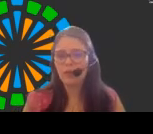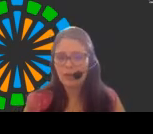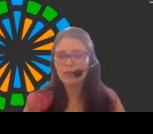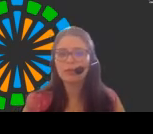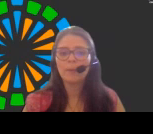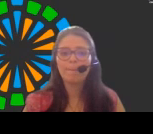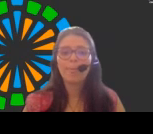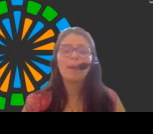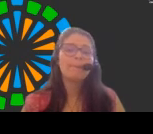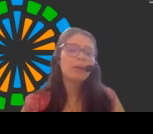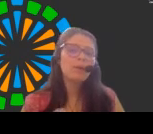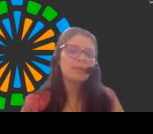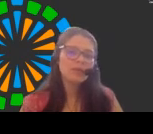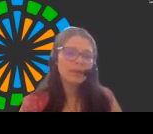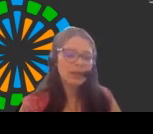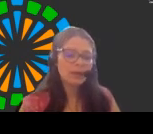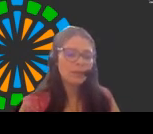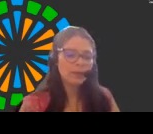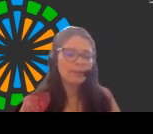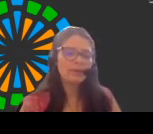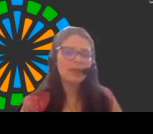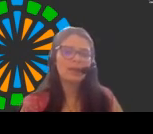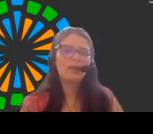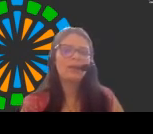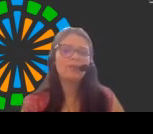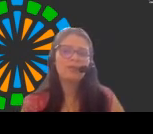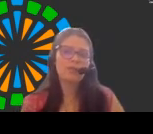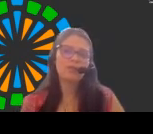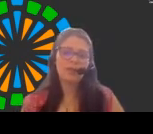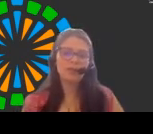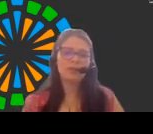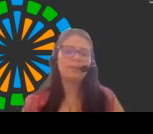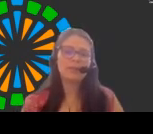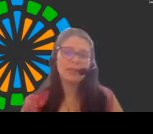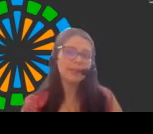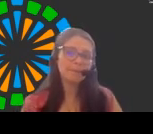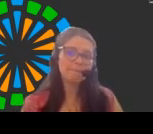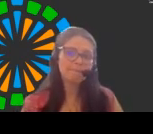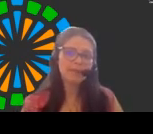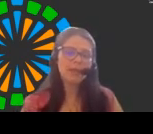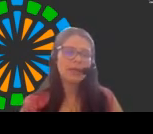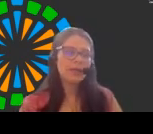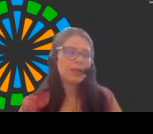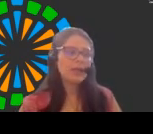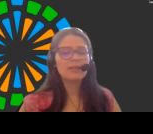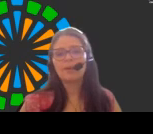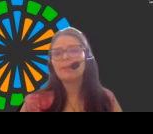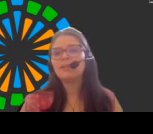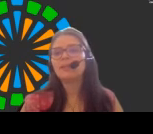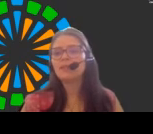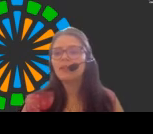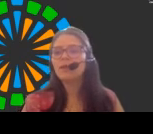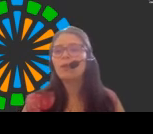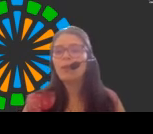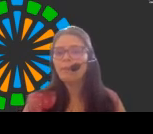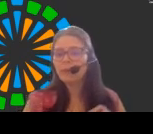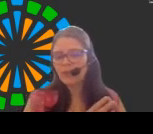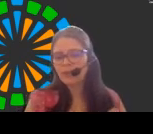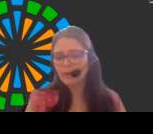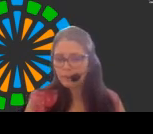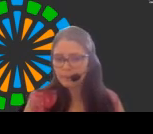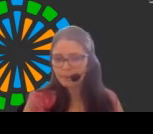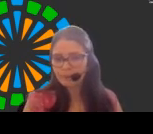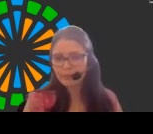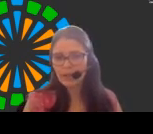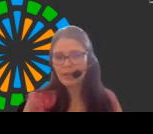de cuestionarnos pero vamos a ver algo muy importante en la definición de discapacidad la discapacidad sí tiene un